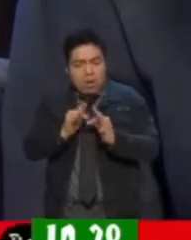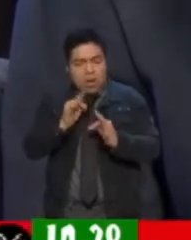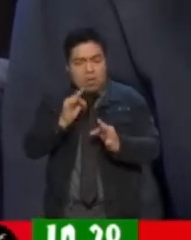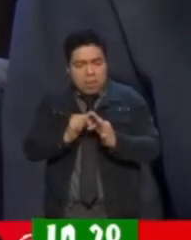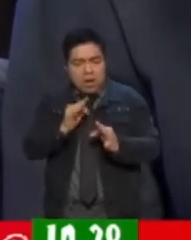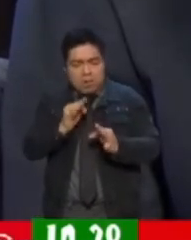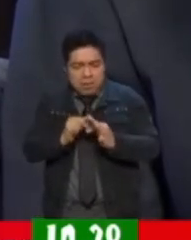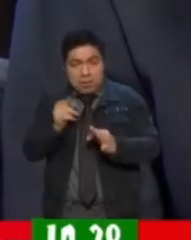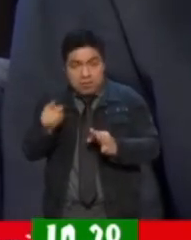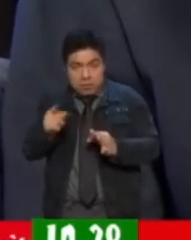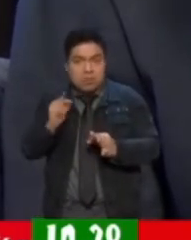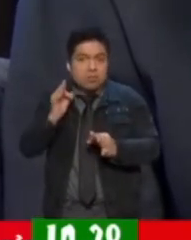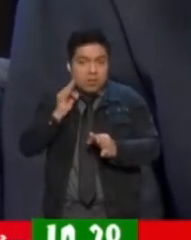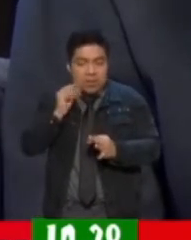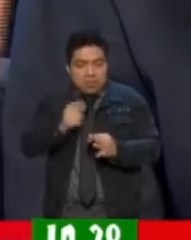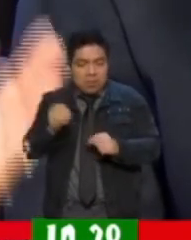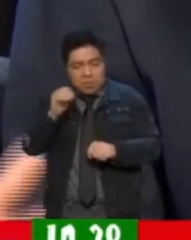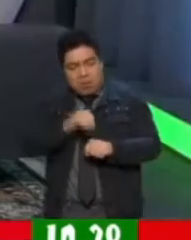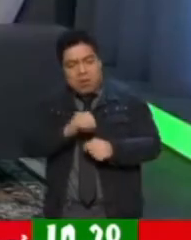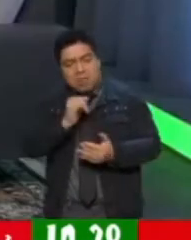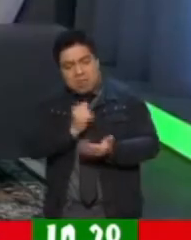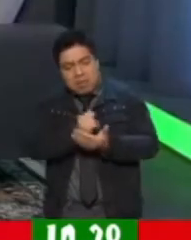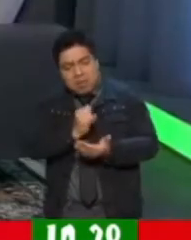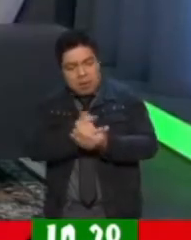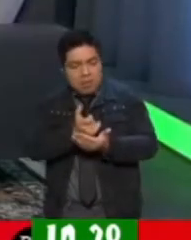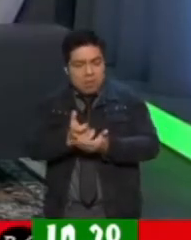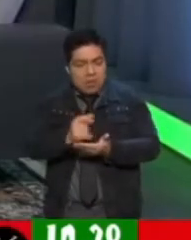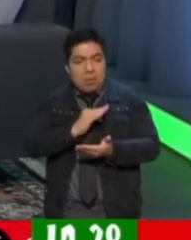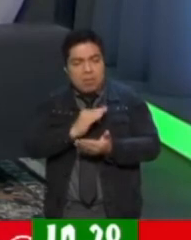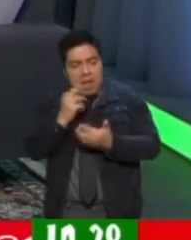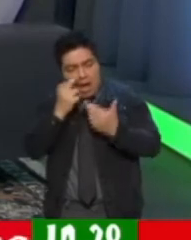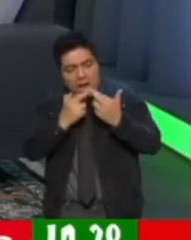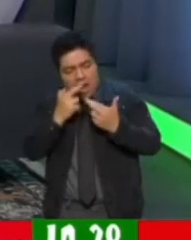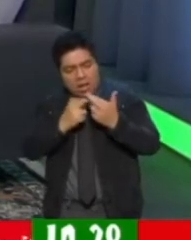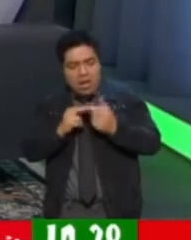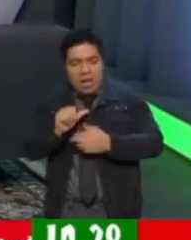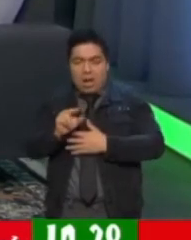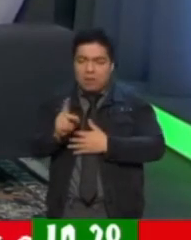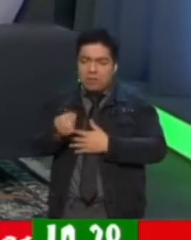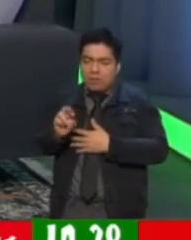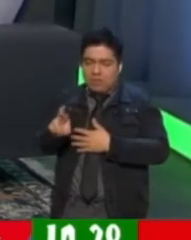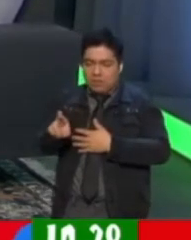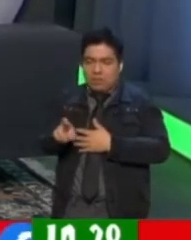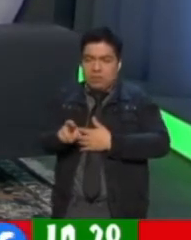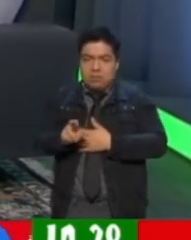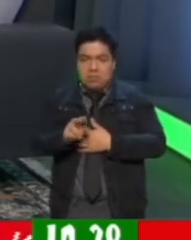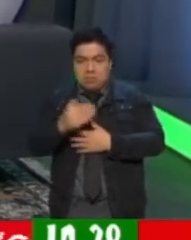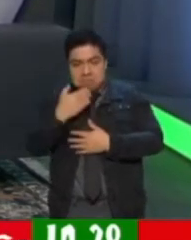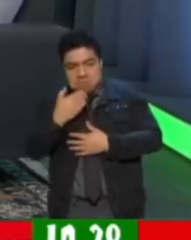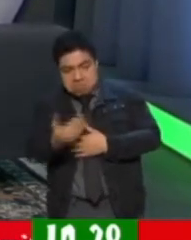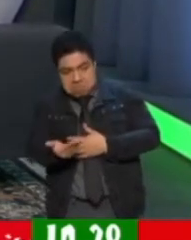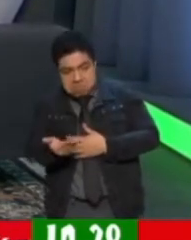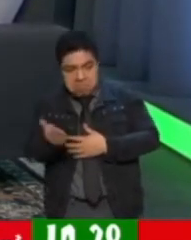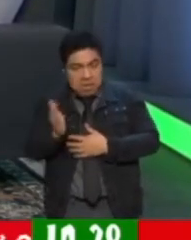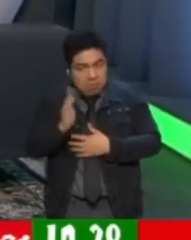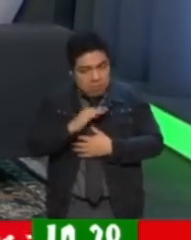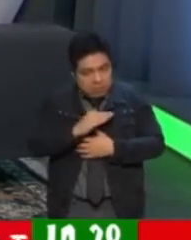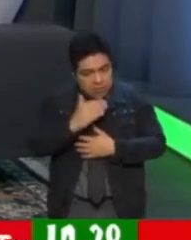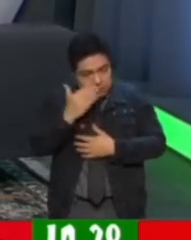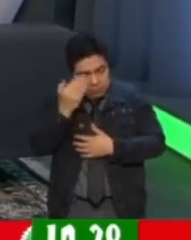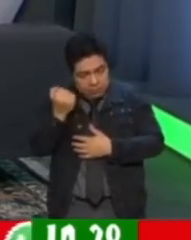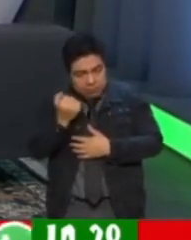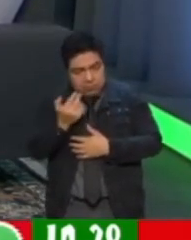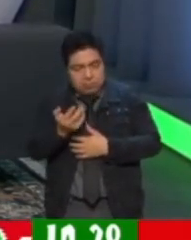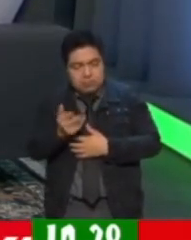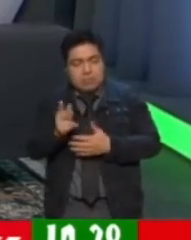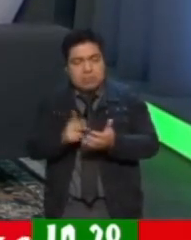tus obligaciones fiscales y por lo tanto te puede auditar. Entonces, a ver, no, ya, no sé si eso es bueno o malo. A ver,